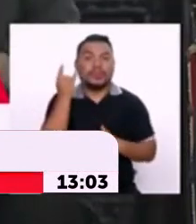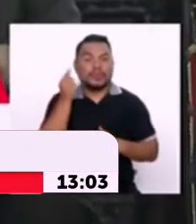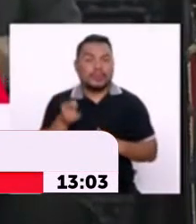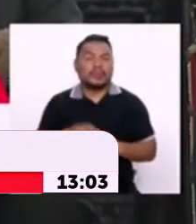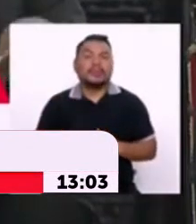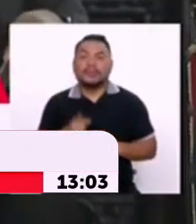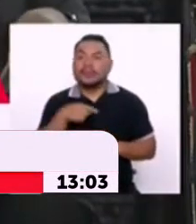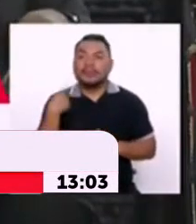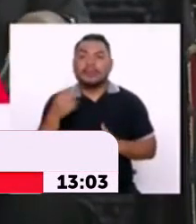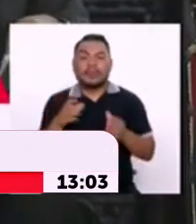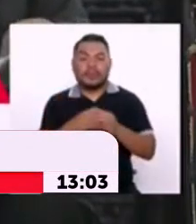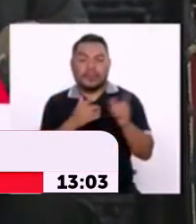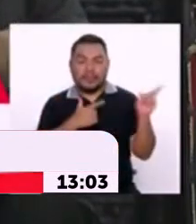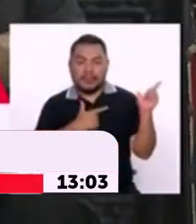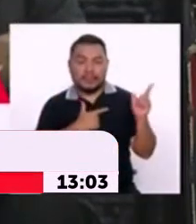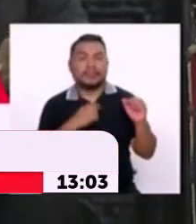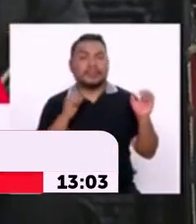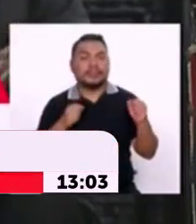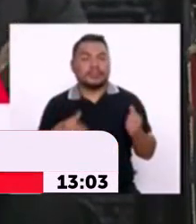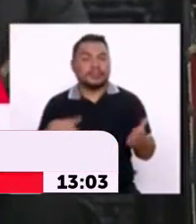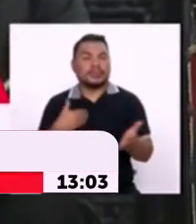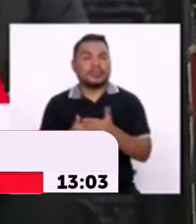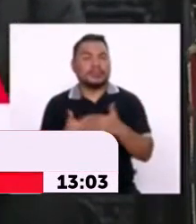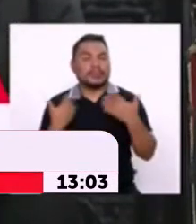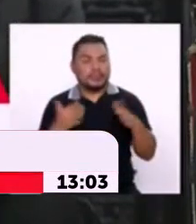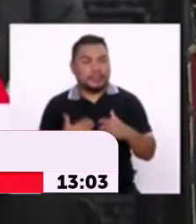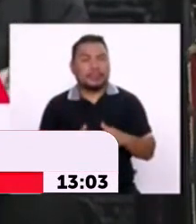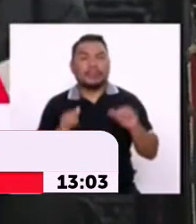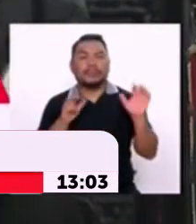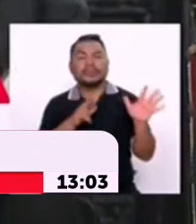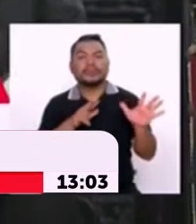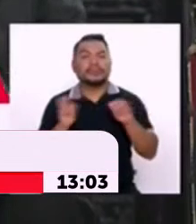emergencia. Nuestras Fuerzas Armadas llevaron a cabo